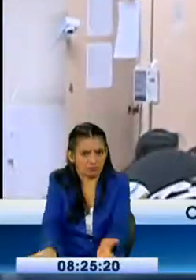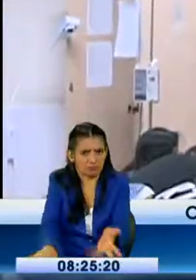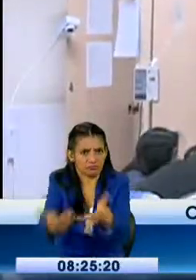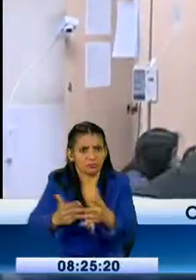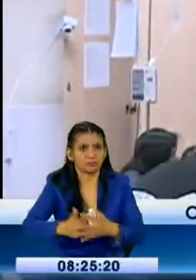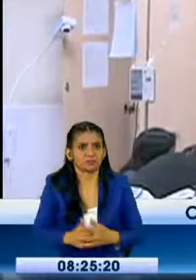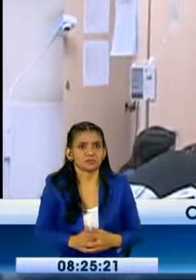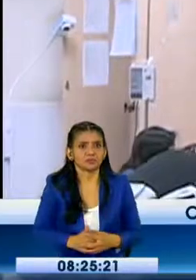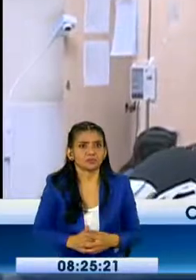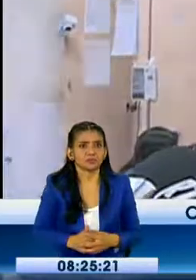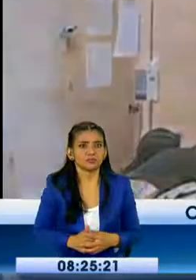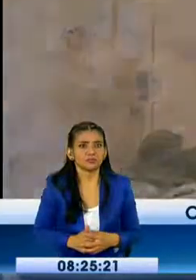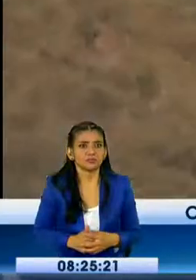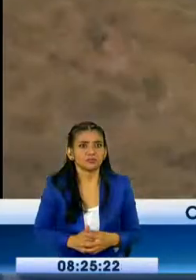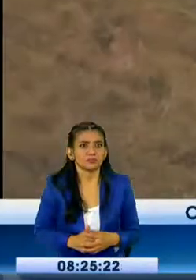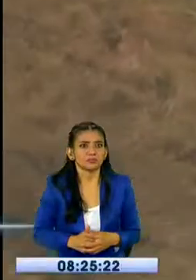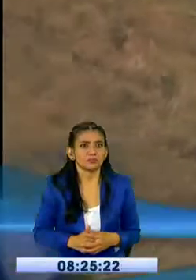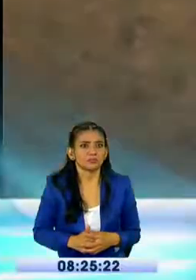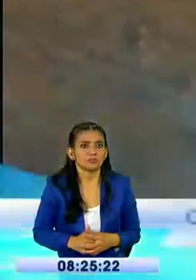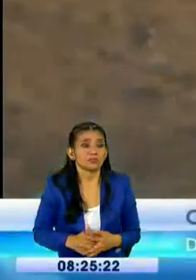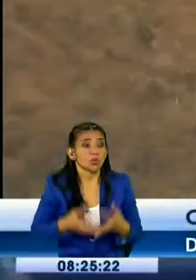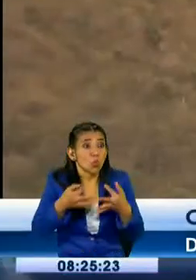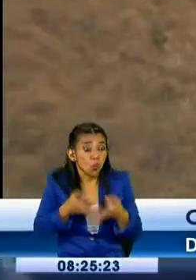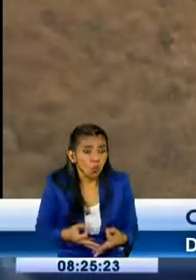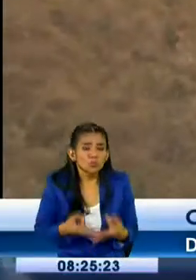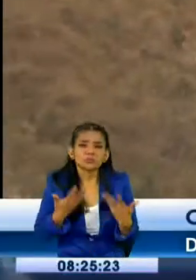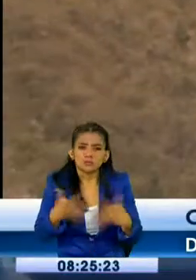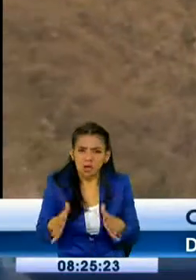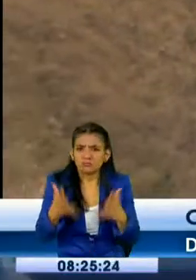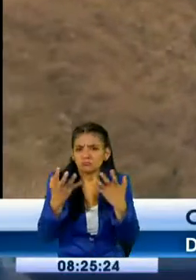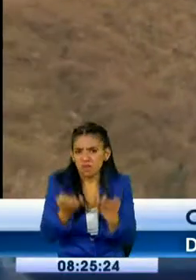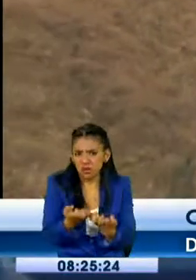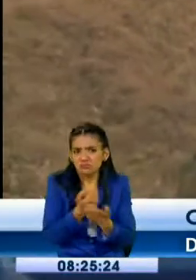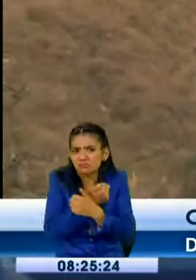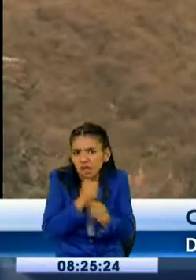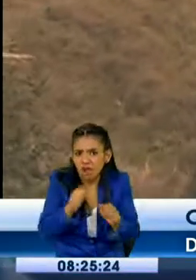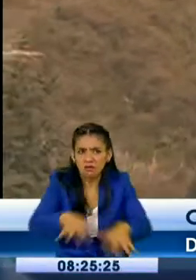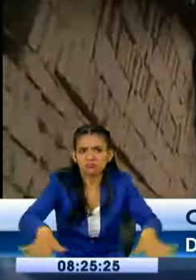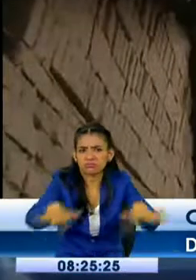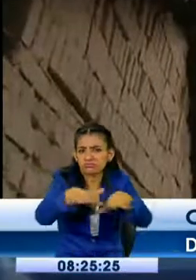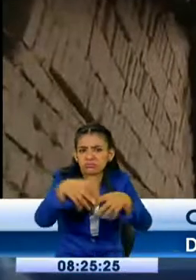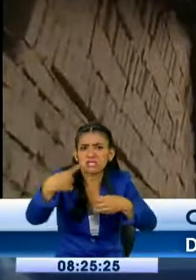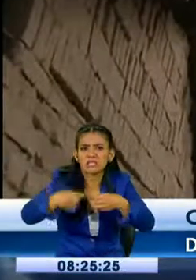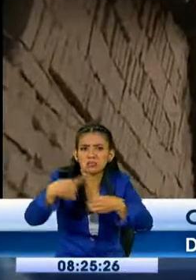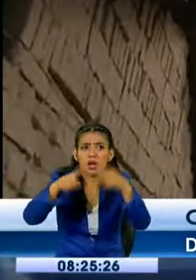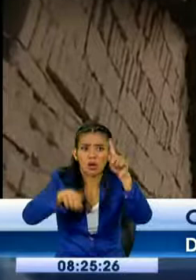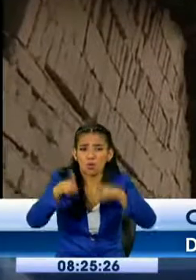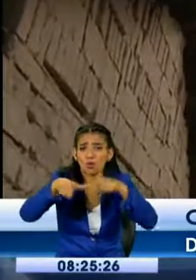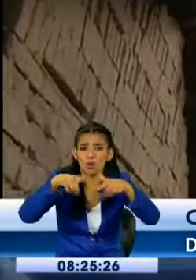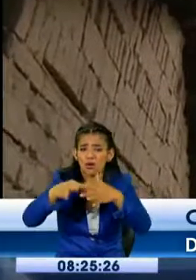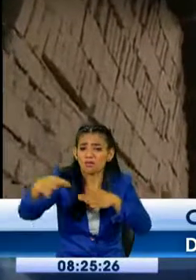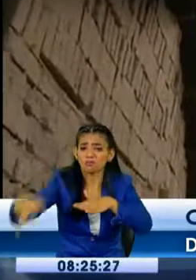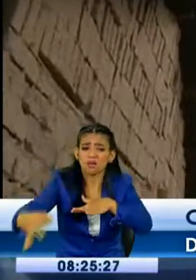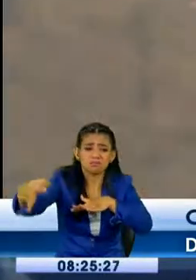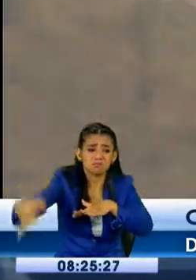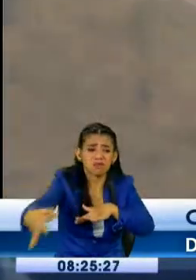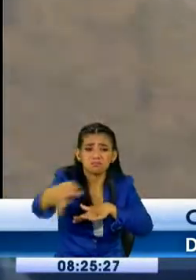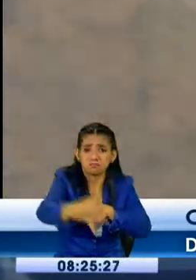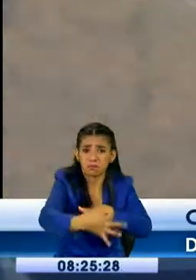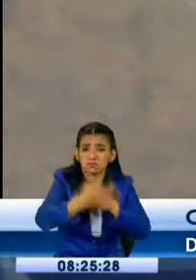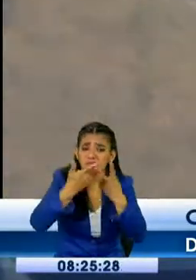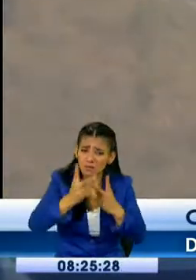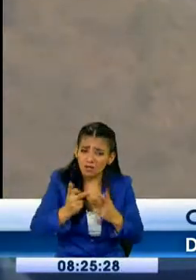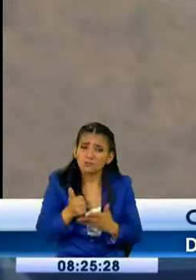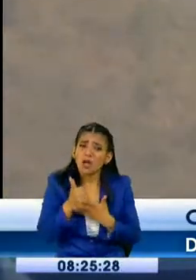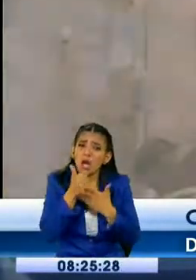debemos lamentar una gran afectación a la flora y a la fauna de Quito, sobre todo en zonas rurales. Nosotros hemos podido